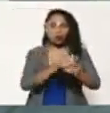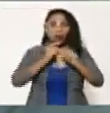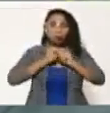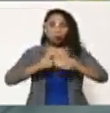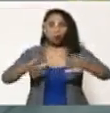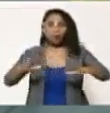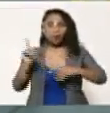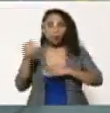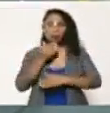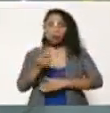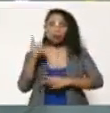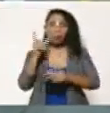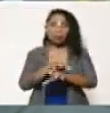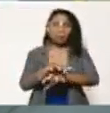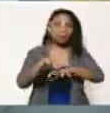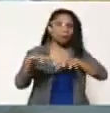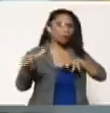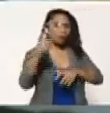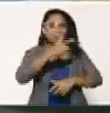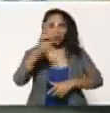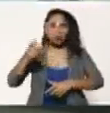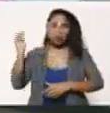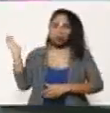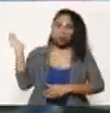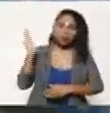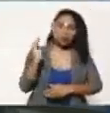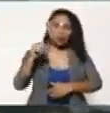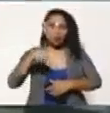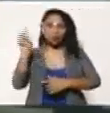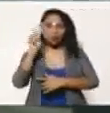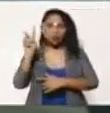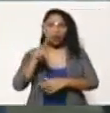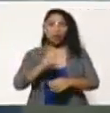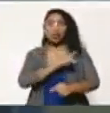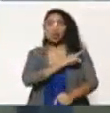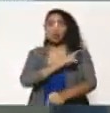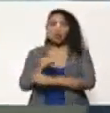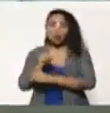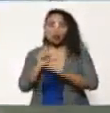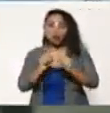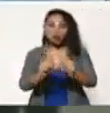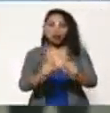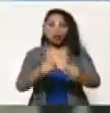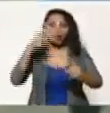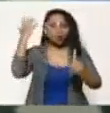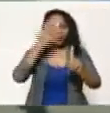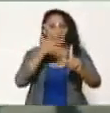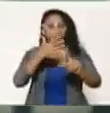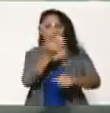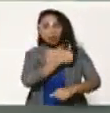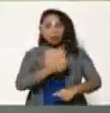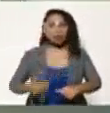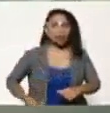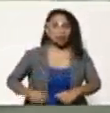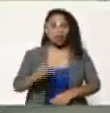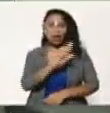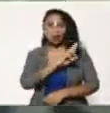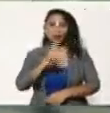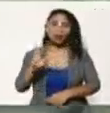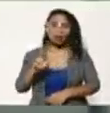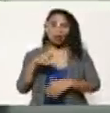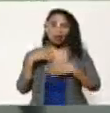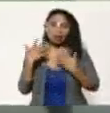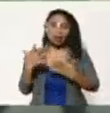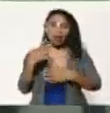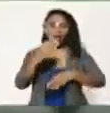permite atraer mayor cantidad de connacionales seguiremos cumpliendo las instrucciones de nuestro presidente de la república que